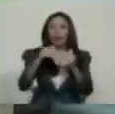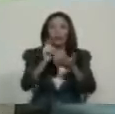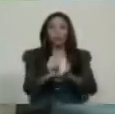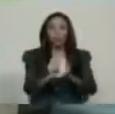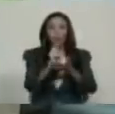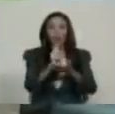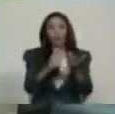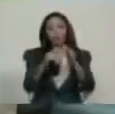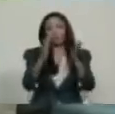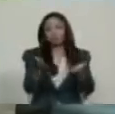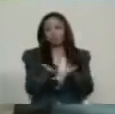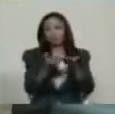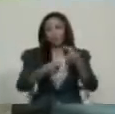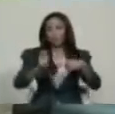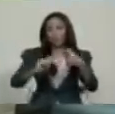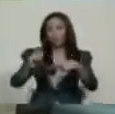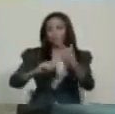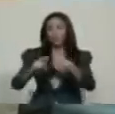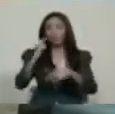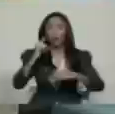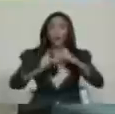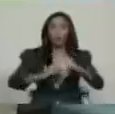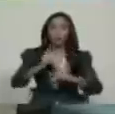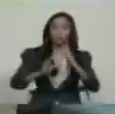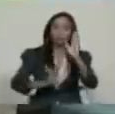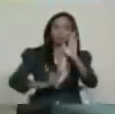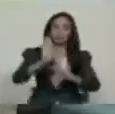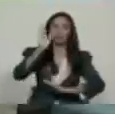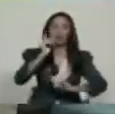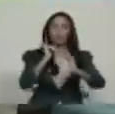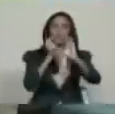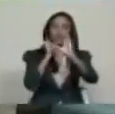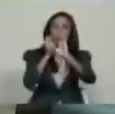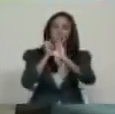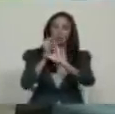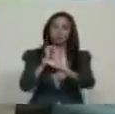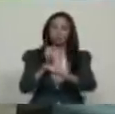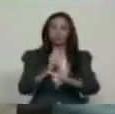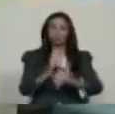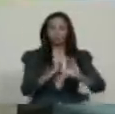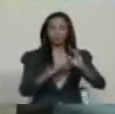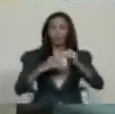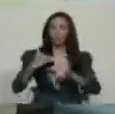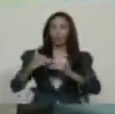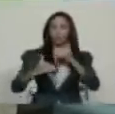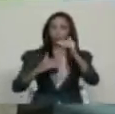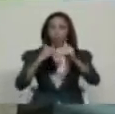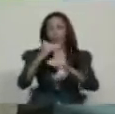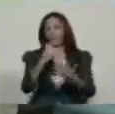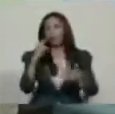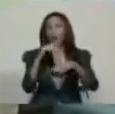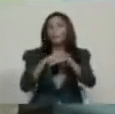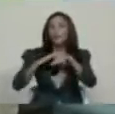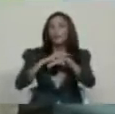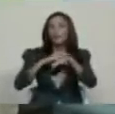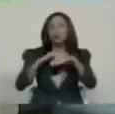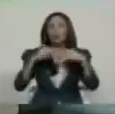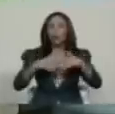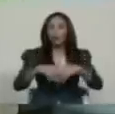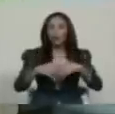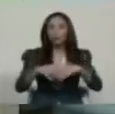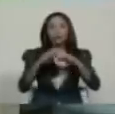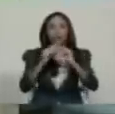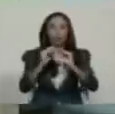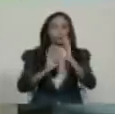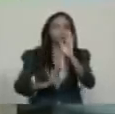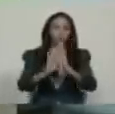es un encadenamiento productivo del motor minero, un encadenamiento productivo del motor industria, y que vamos a impulsar